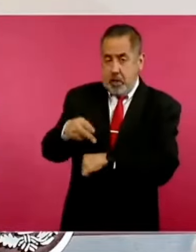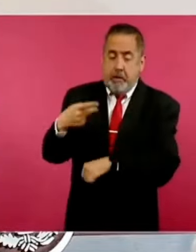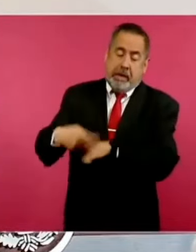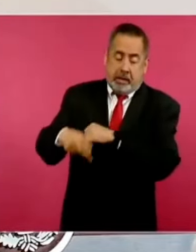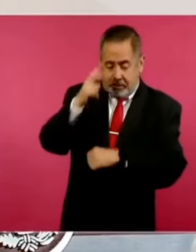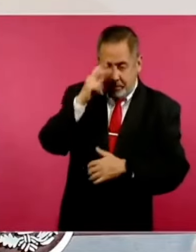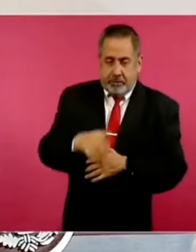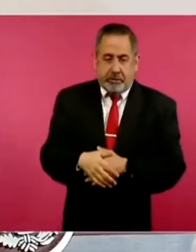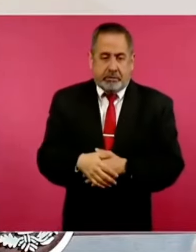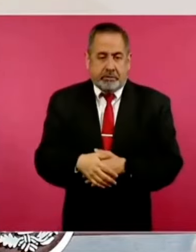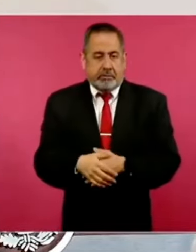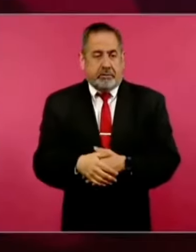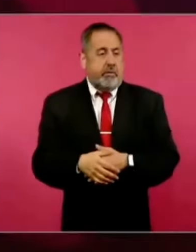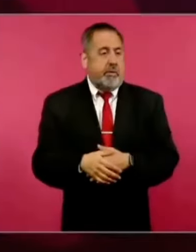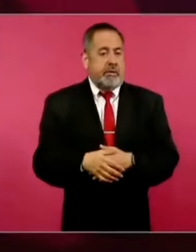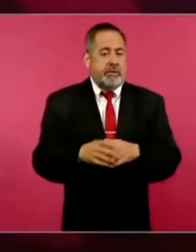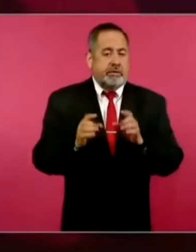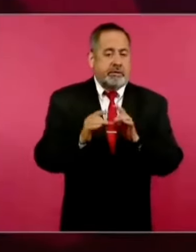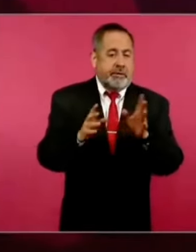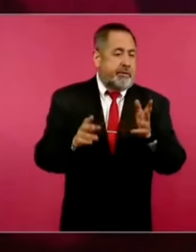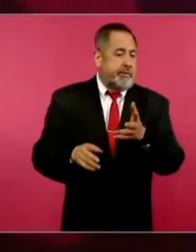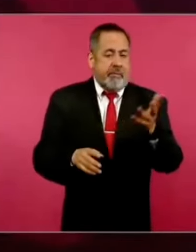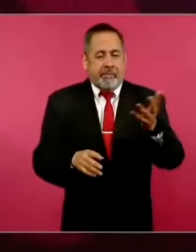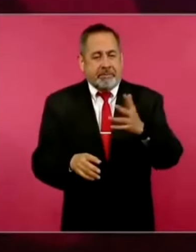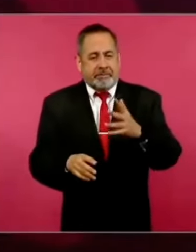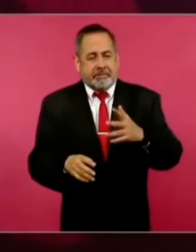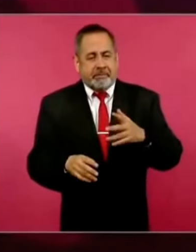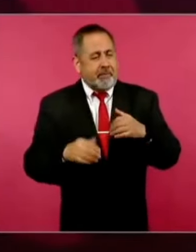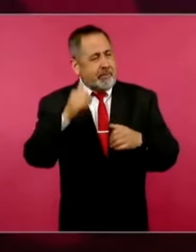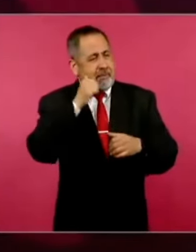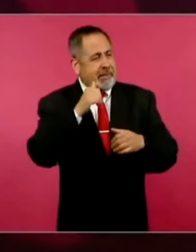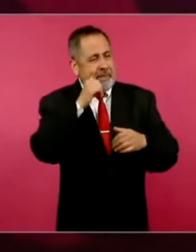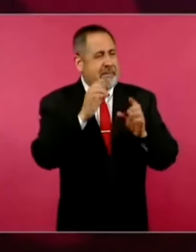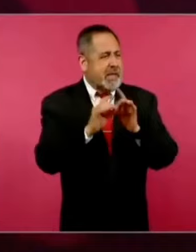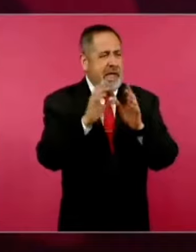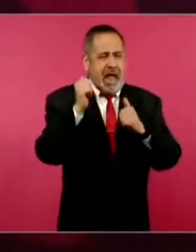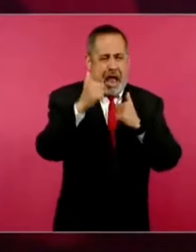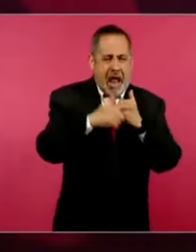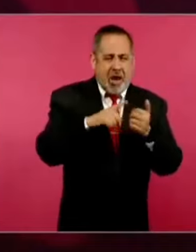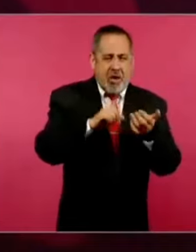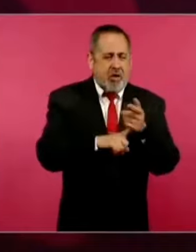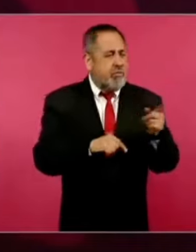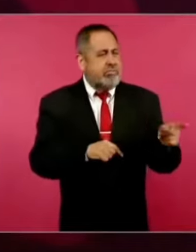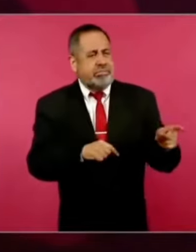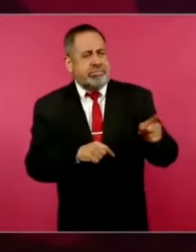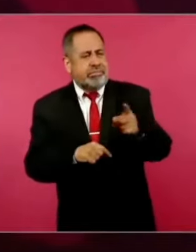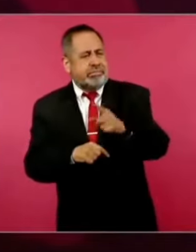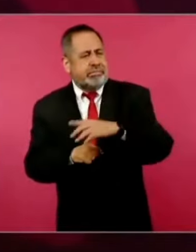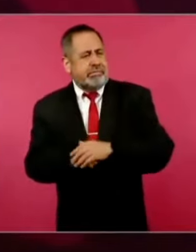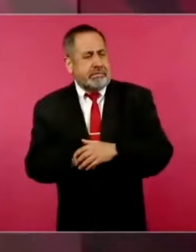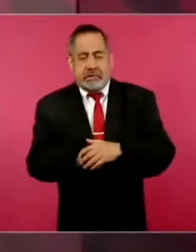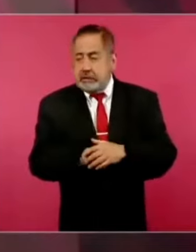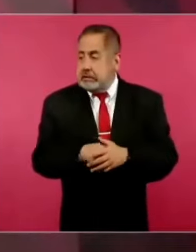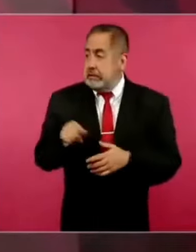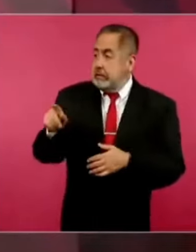Se caían las bicicletas, se caían las bardas, se bajaban las cortinas de los negocios,